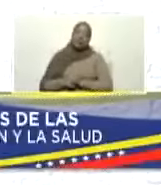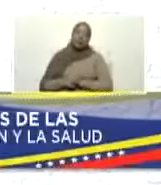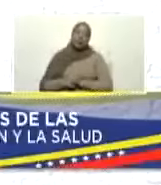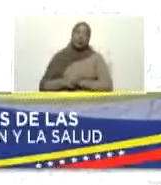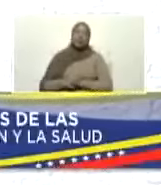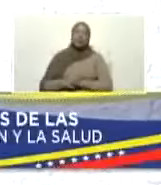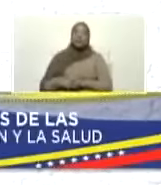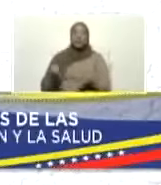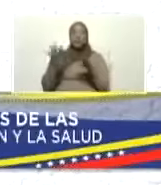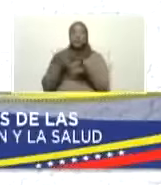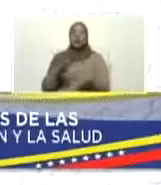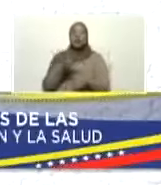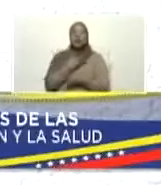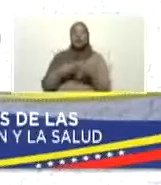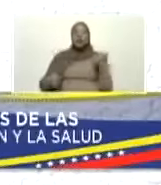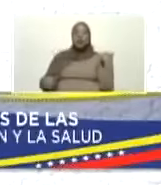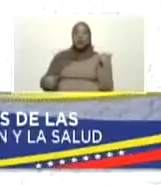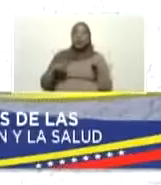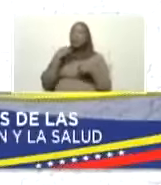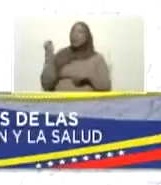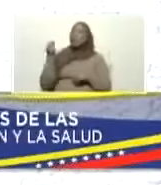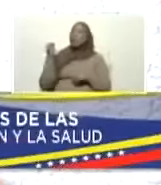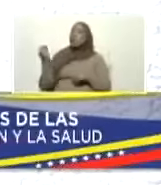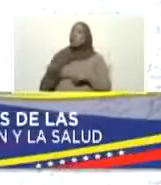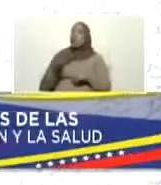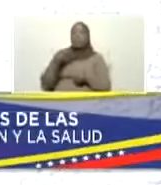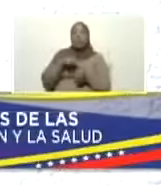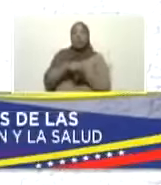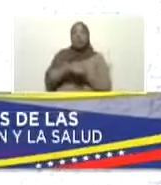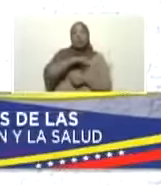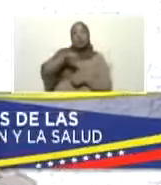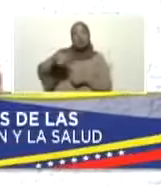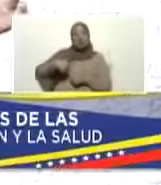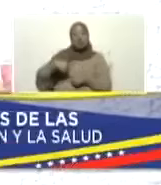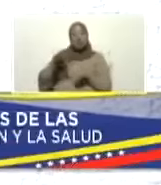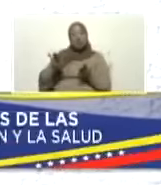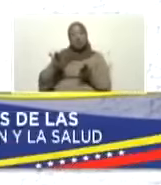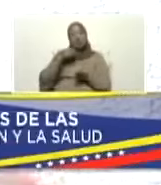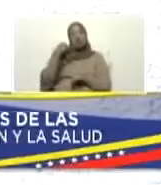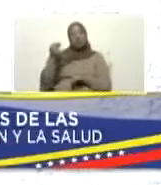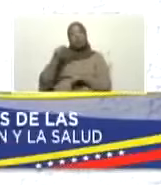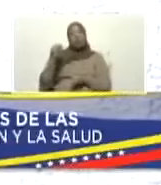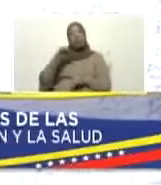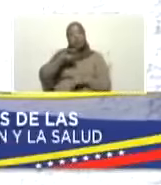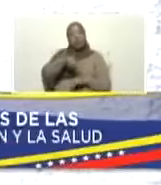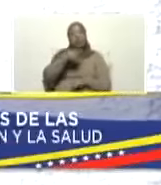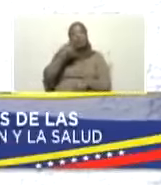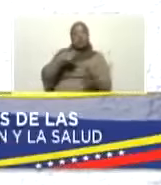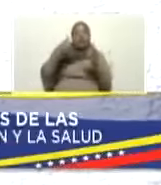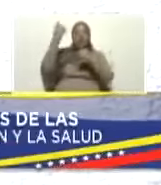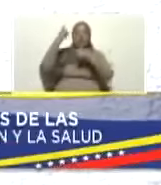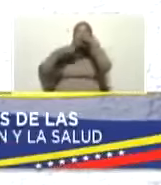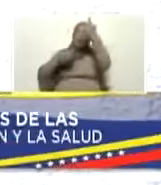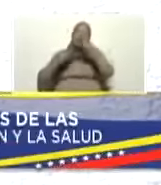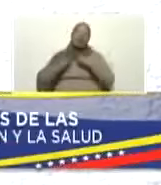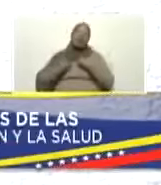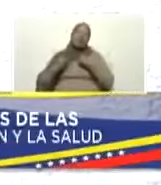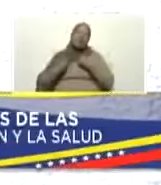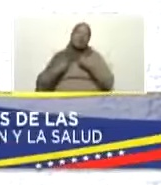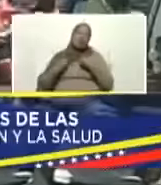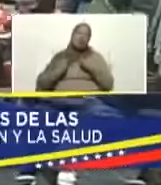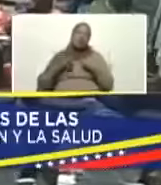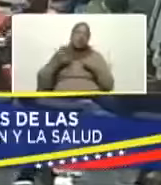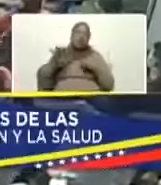Cuente usted, presidente, con la juventud del TANA y muy en especial con la juventud unefista. ¡Chávez vive! ¡La